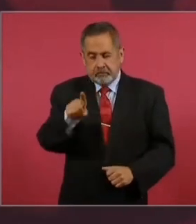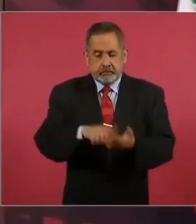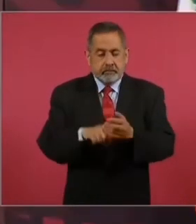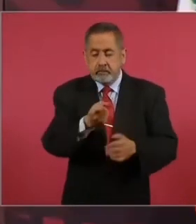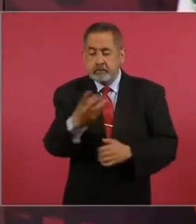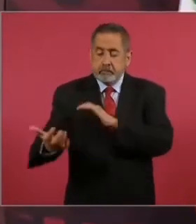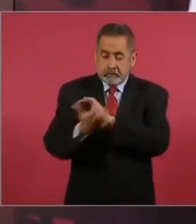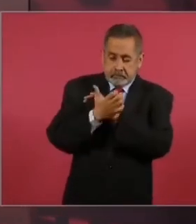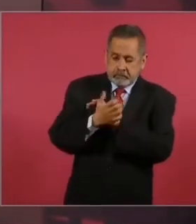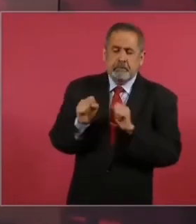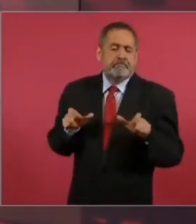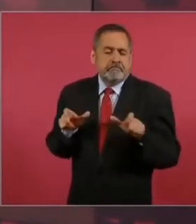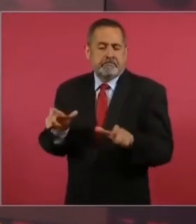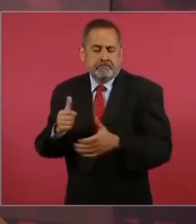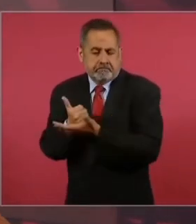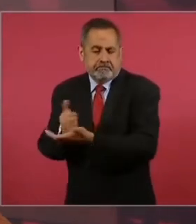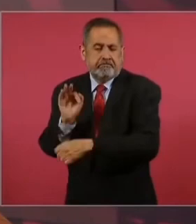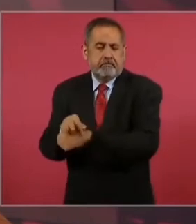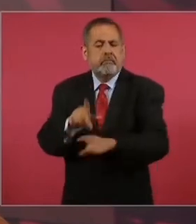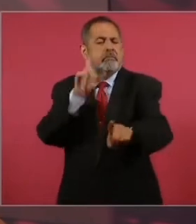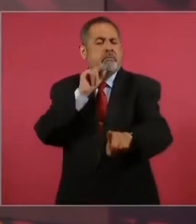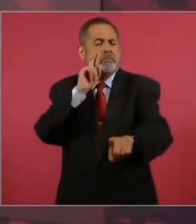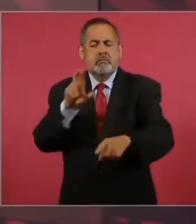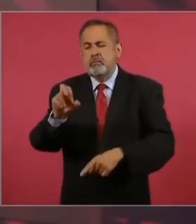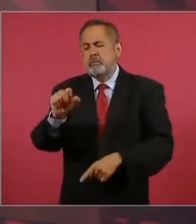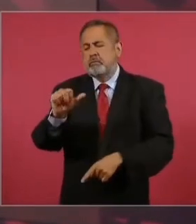ya los que han solicitado. Mañana Rosicela que nos explique. ¿Sí?